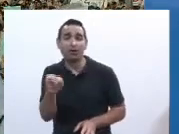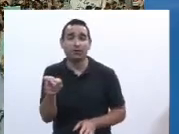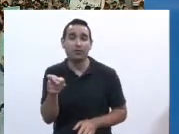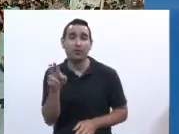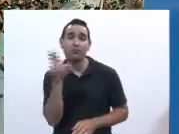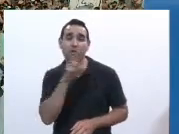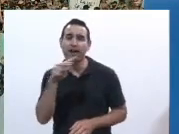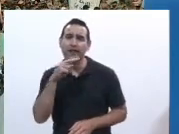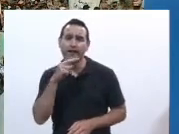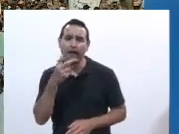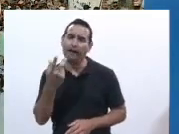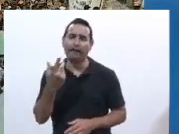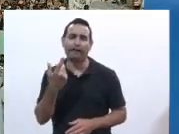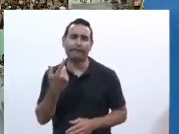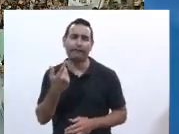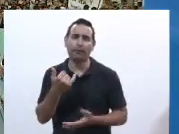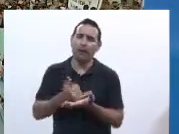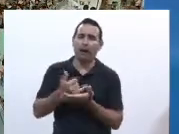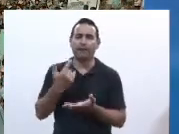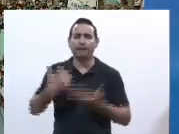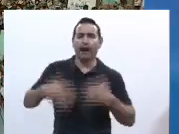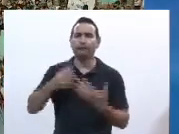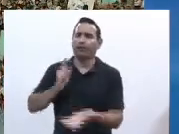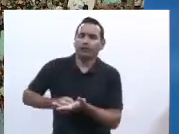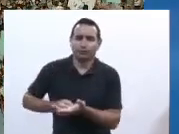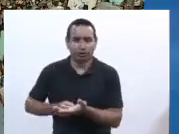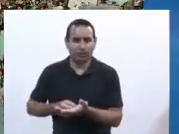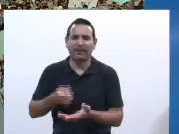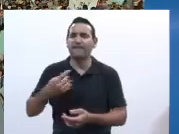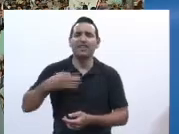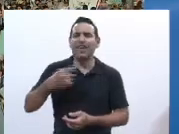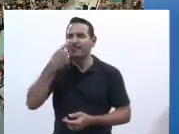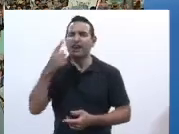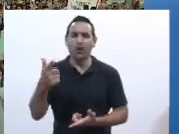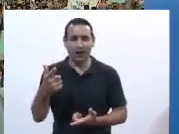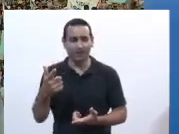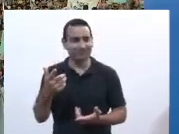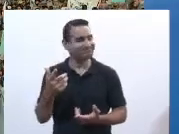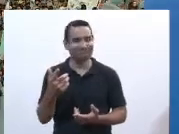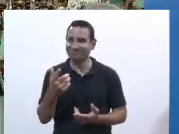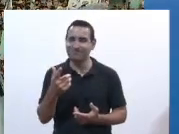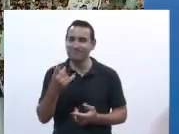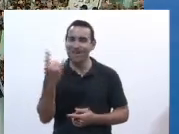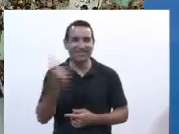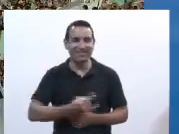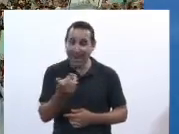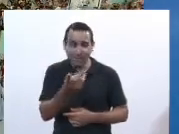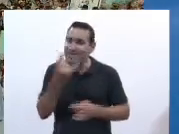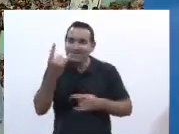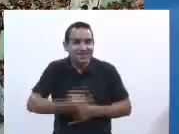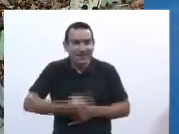rápidas a las verdes y que no le interesaba la vida. Ambas cosas son mentiras.